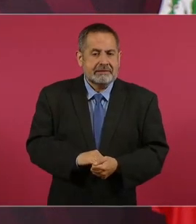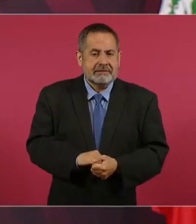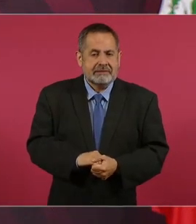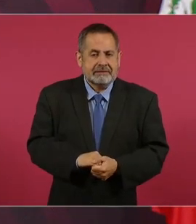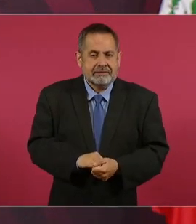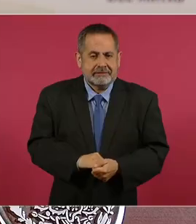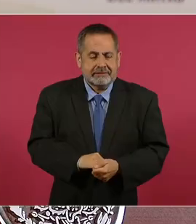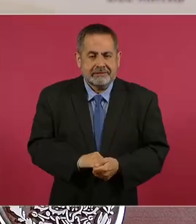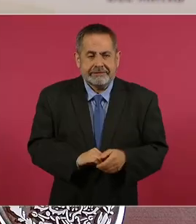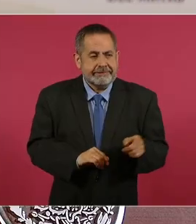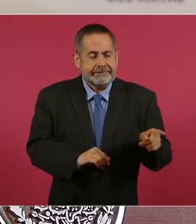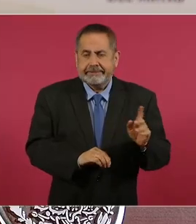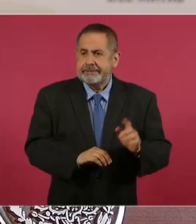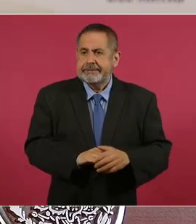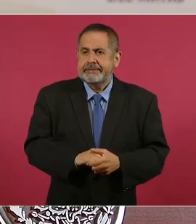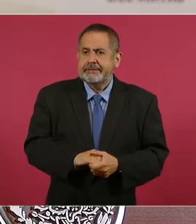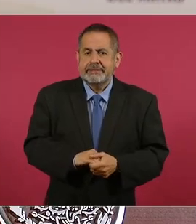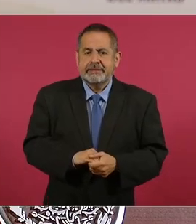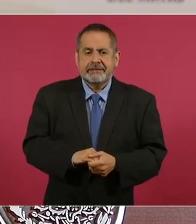pues un